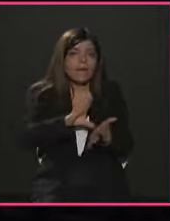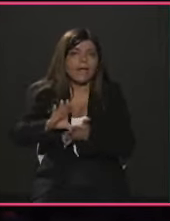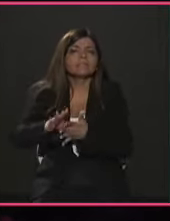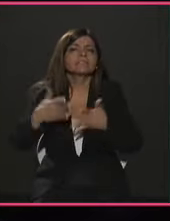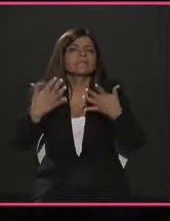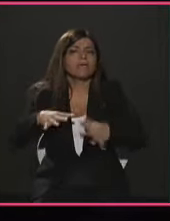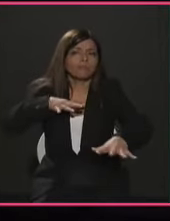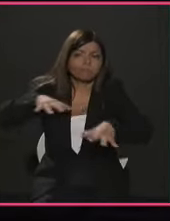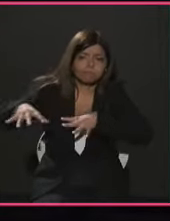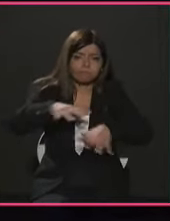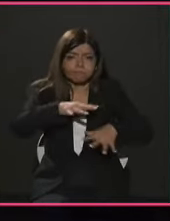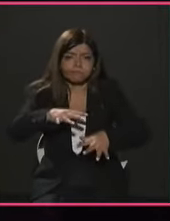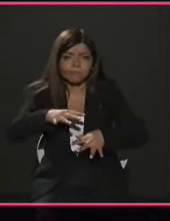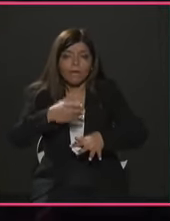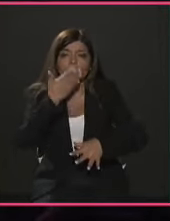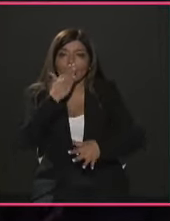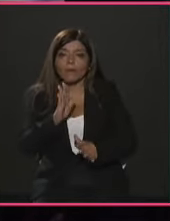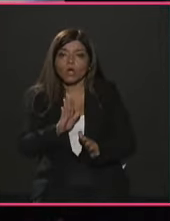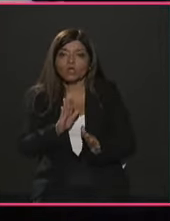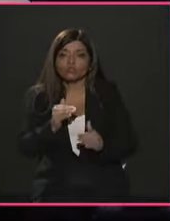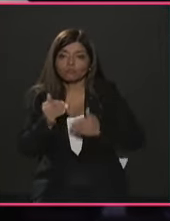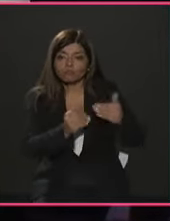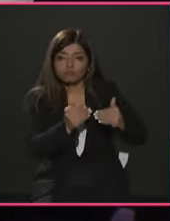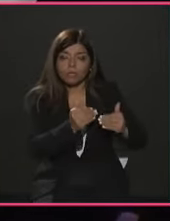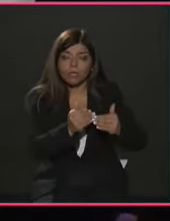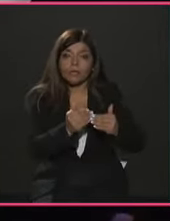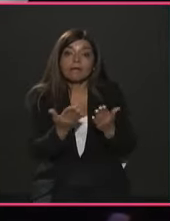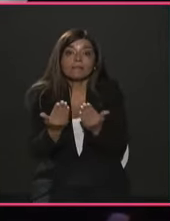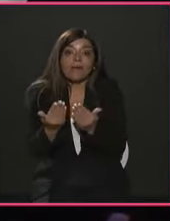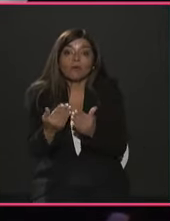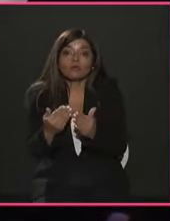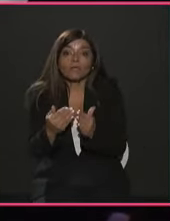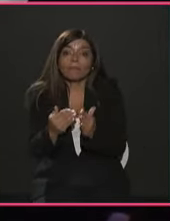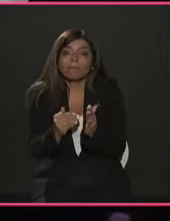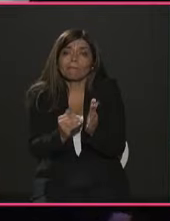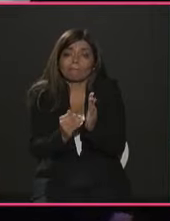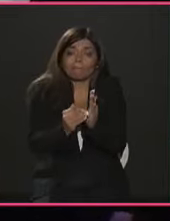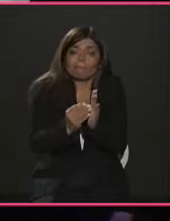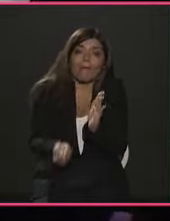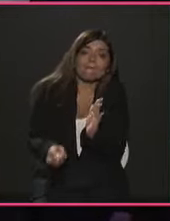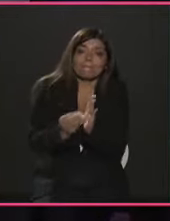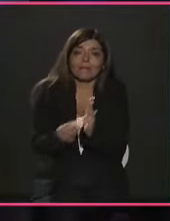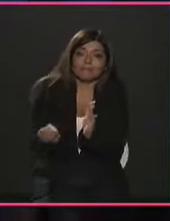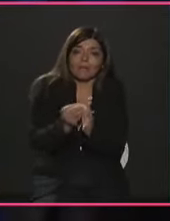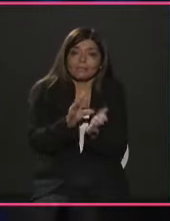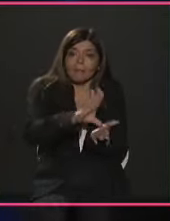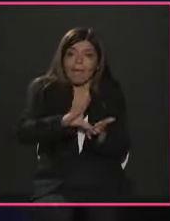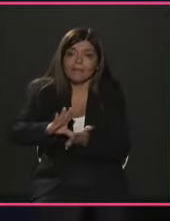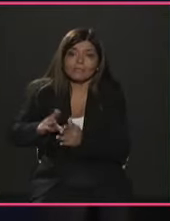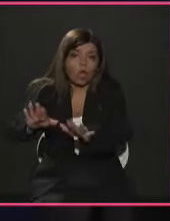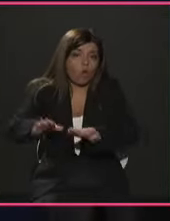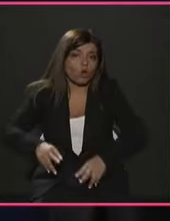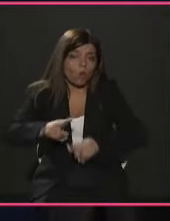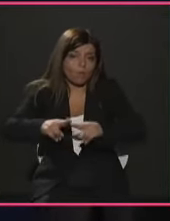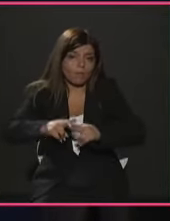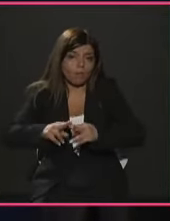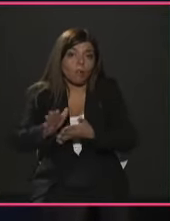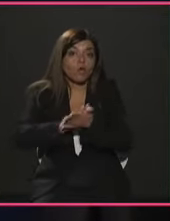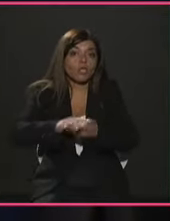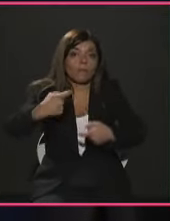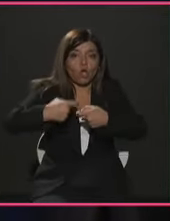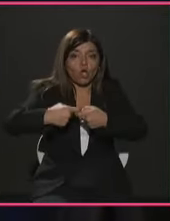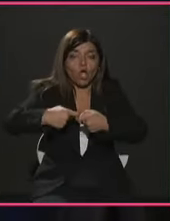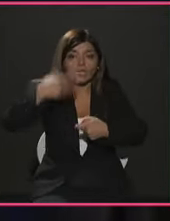mundo para mejorar esto lo que necesitamos es que más países hagan esto para que se pueda aplicar en todo el mundo en el sector del Carbón